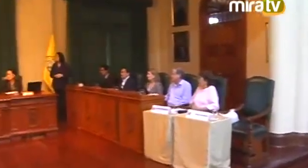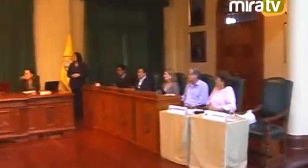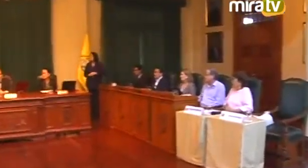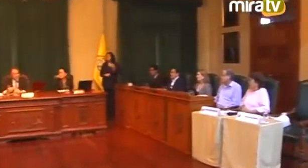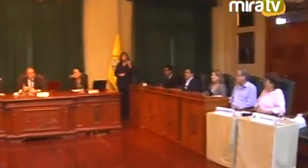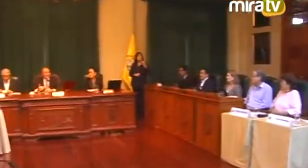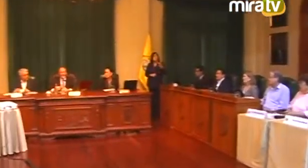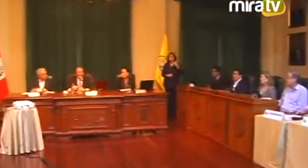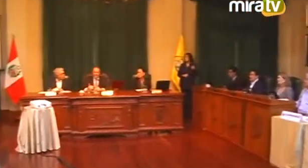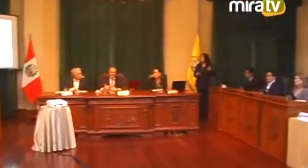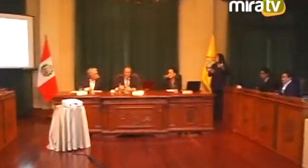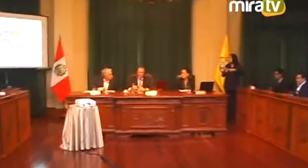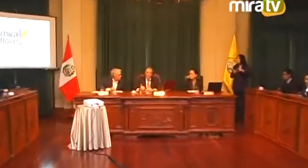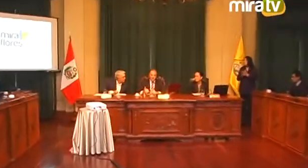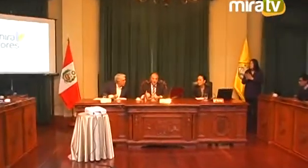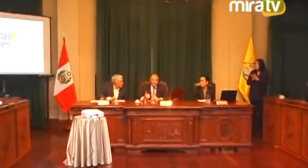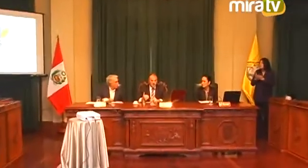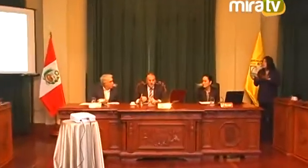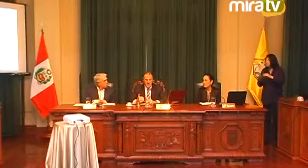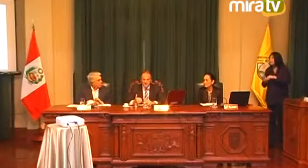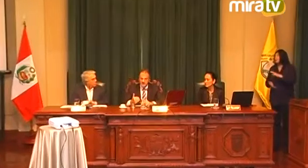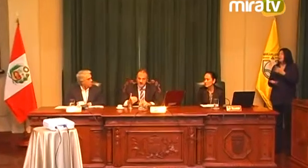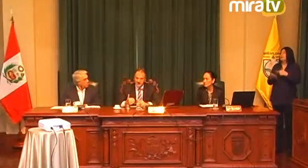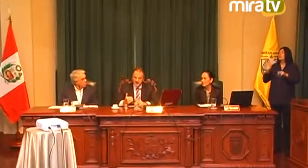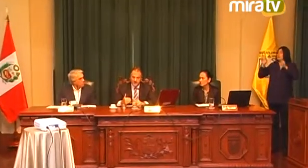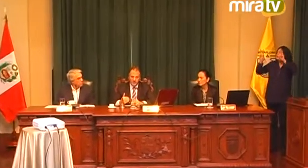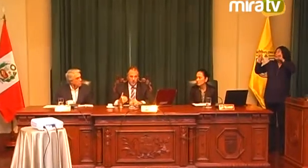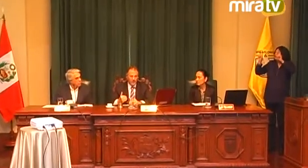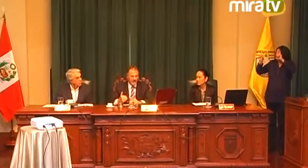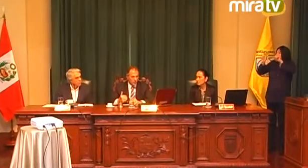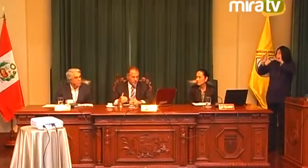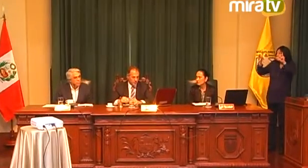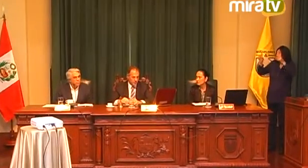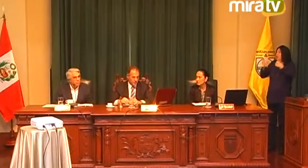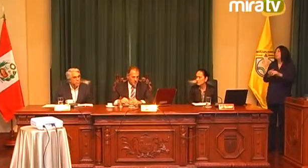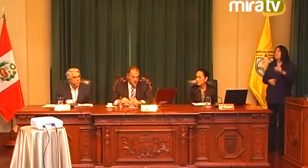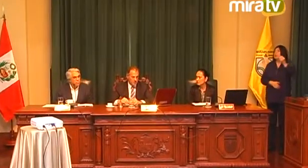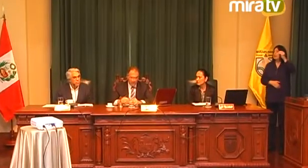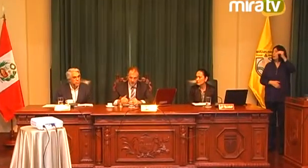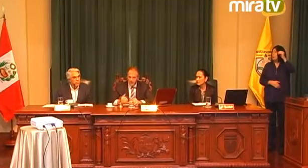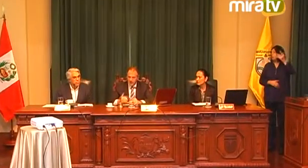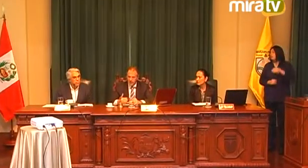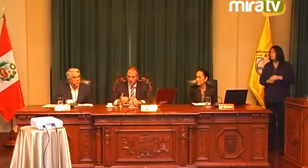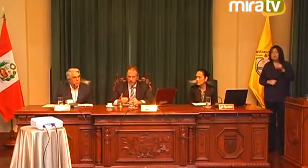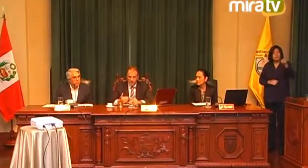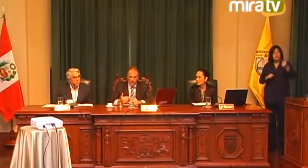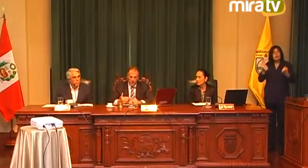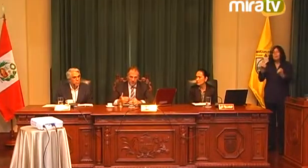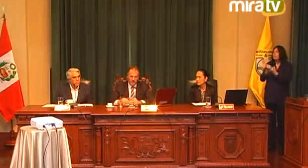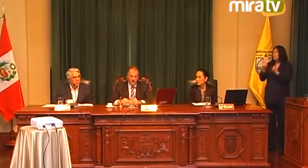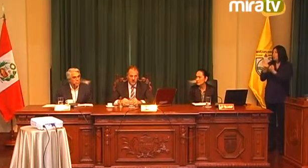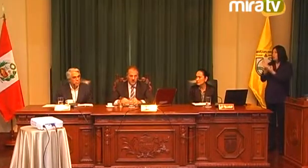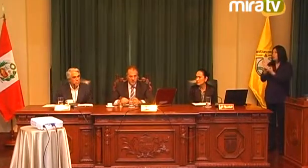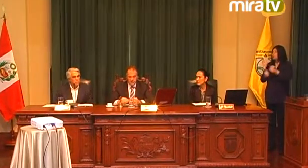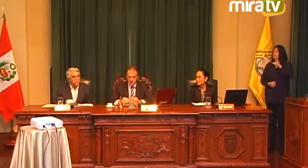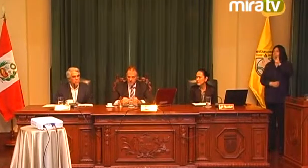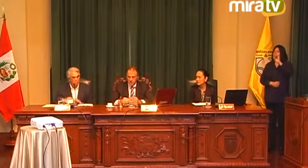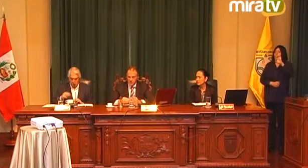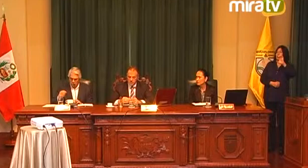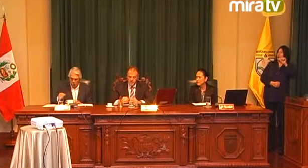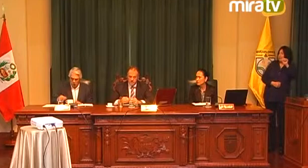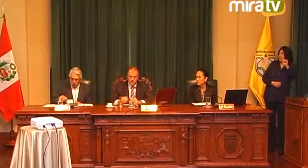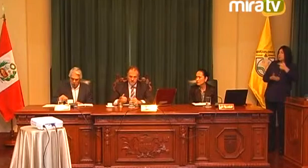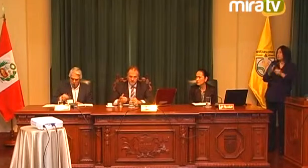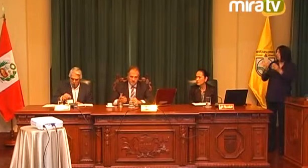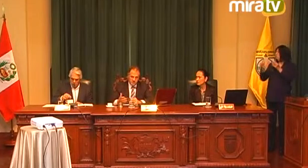sido una participación muy activa con temas que tienen que ver con la juventud. Él ha estado apoyando desde la OEA